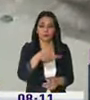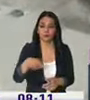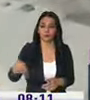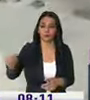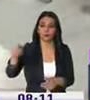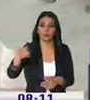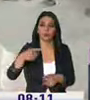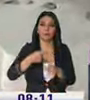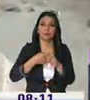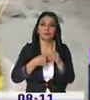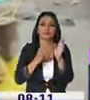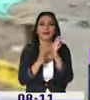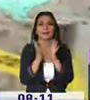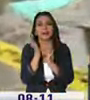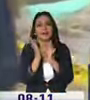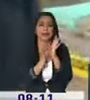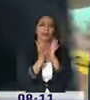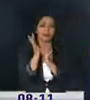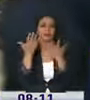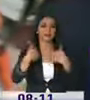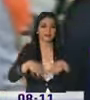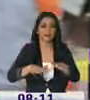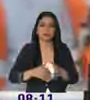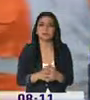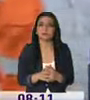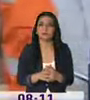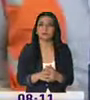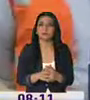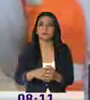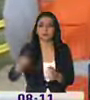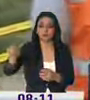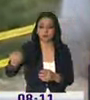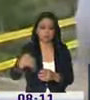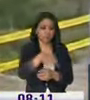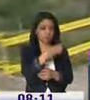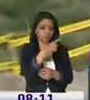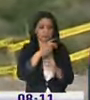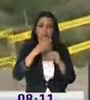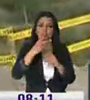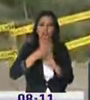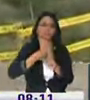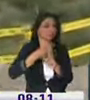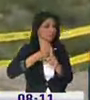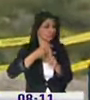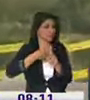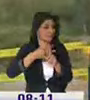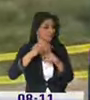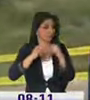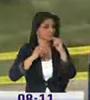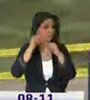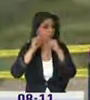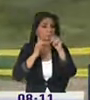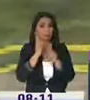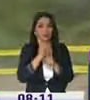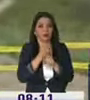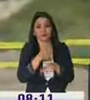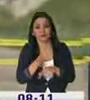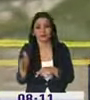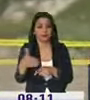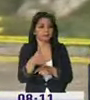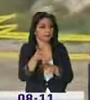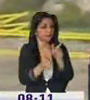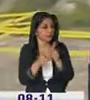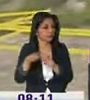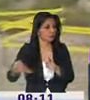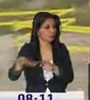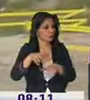terminarse para el mes de abril. Tengo entendido que este tramo durará 2 meses aproximadamente la construcción y para eso hay varios desvíos para la gente que vive en